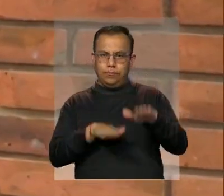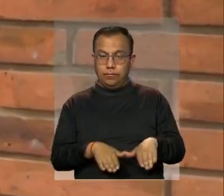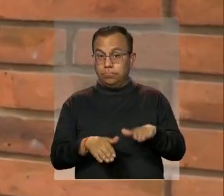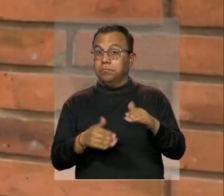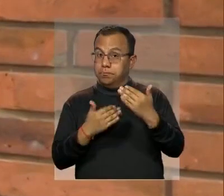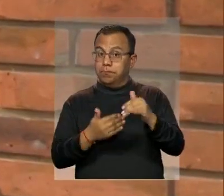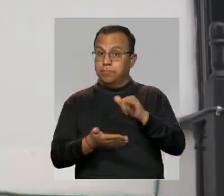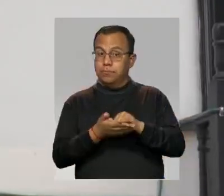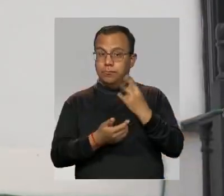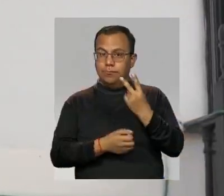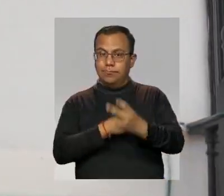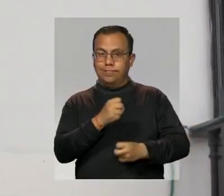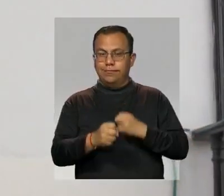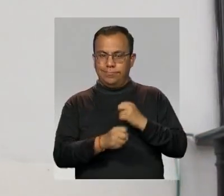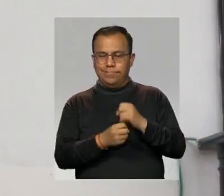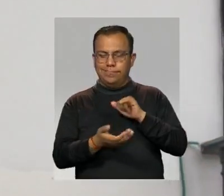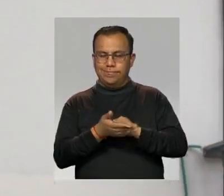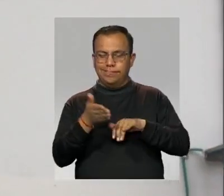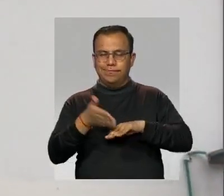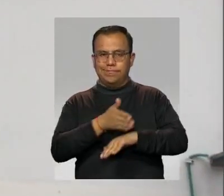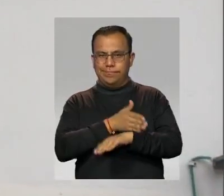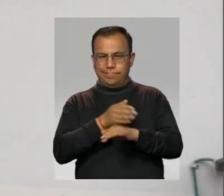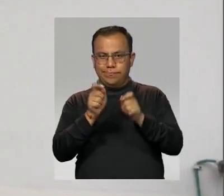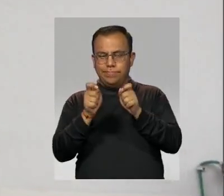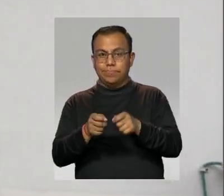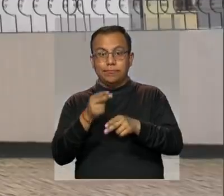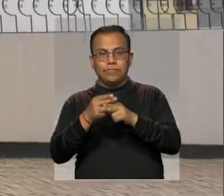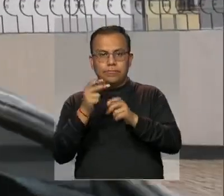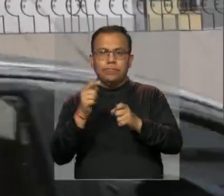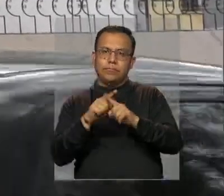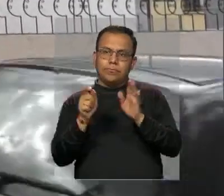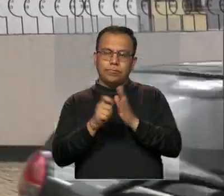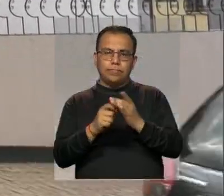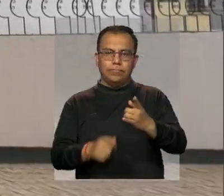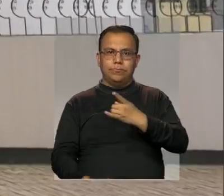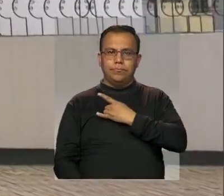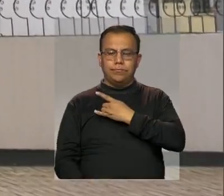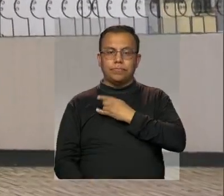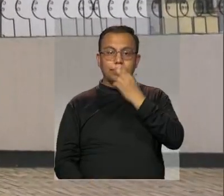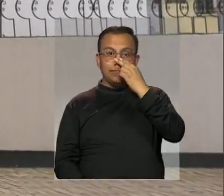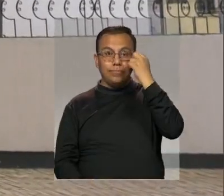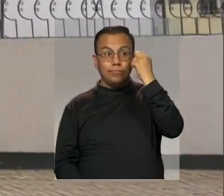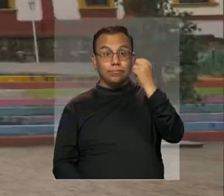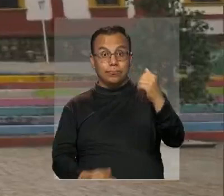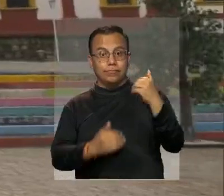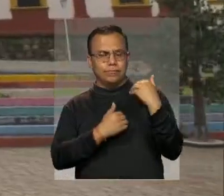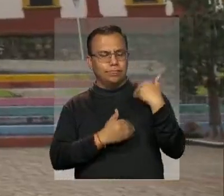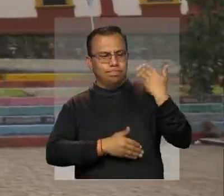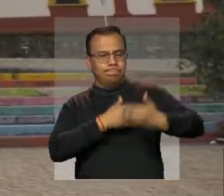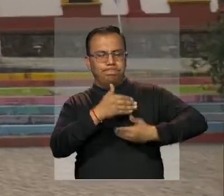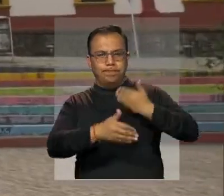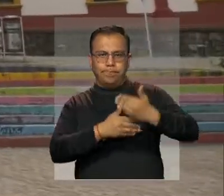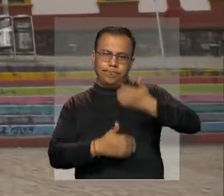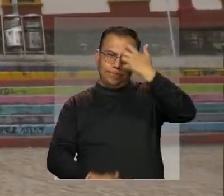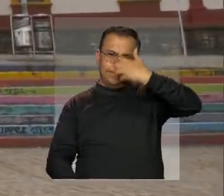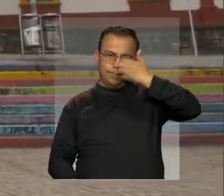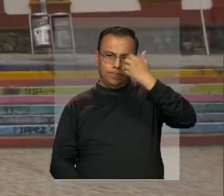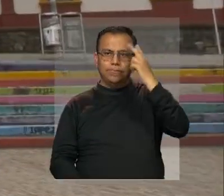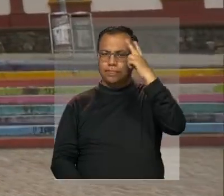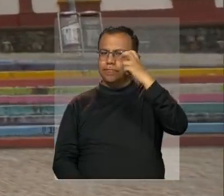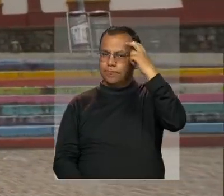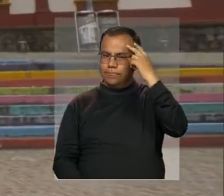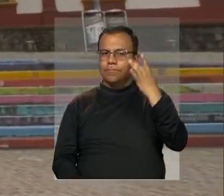menos durante 2 años anteriores a la fecha de nombramiento y será la Universidad Nacional la encargada de realizar el examen de conocimientos